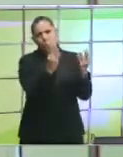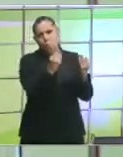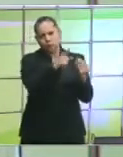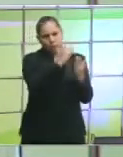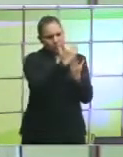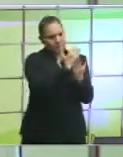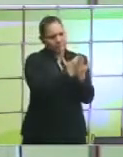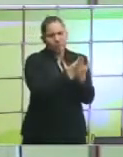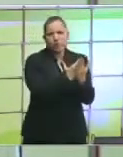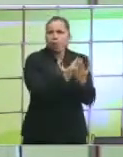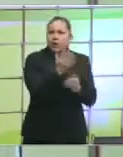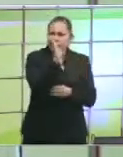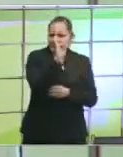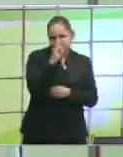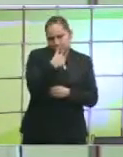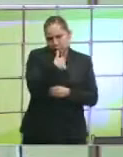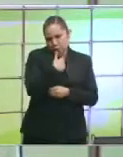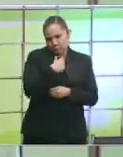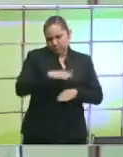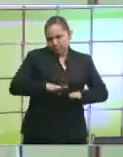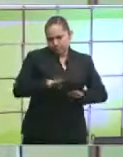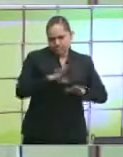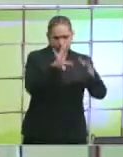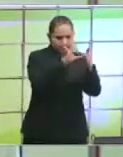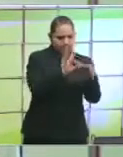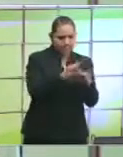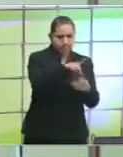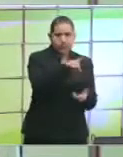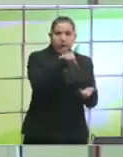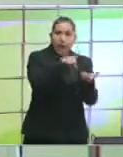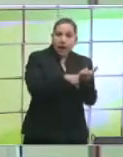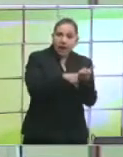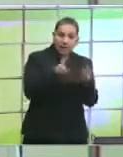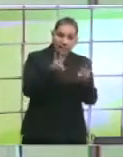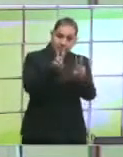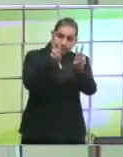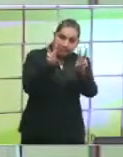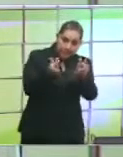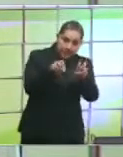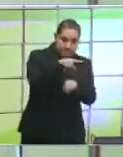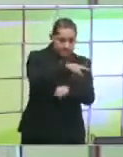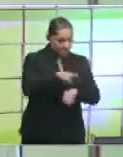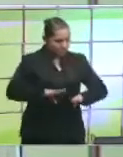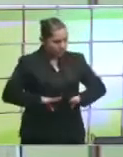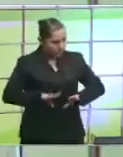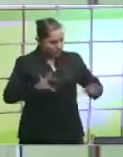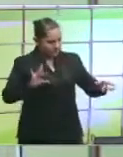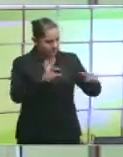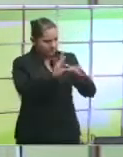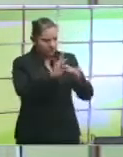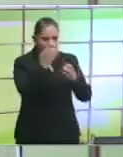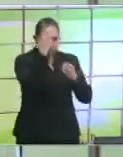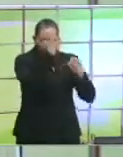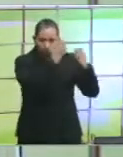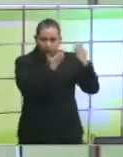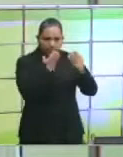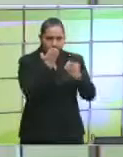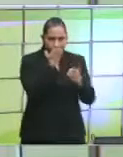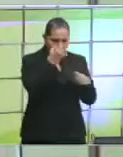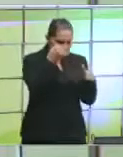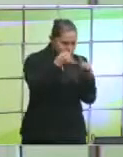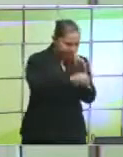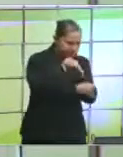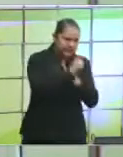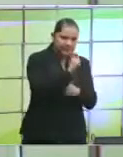pedante un compromiso epistemológico con lo que se estaba resolviendo en la sentencia me parece que al transcribir se tantas cosas